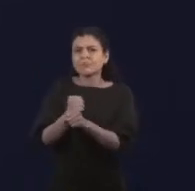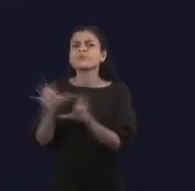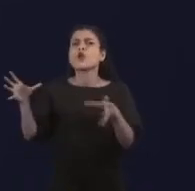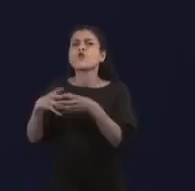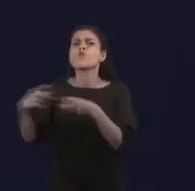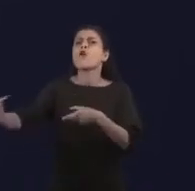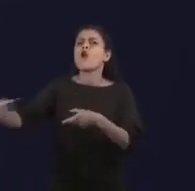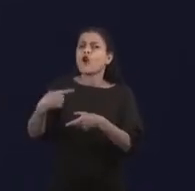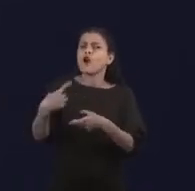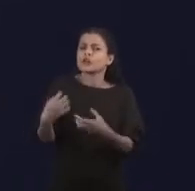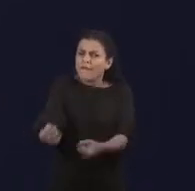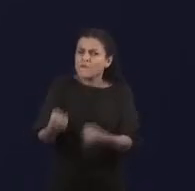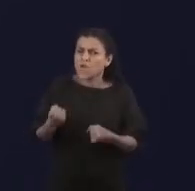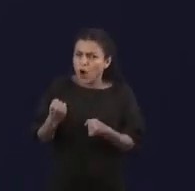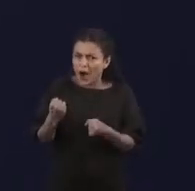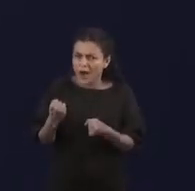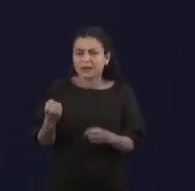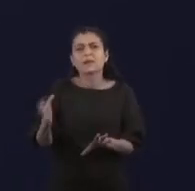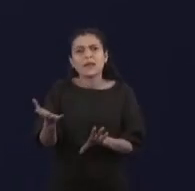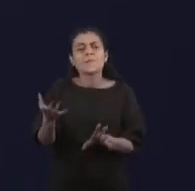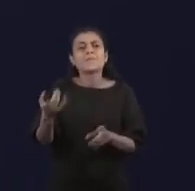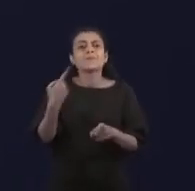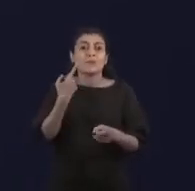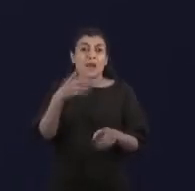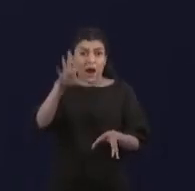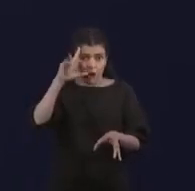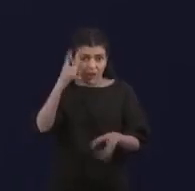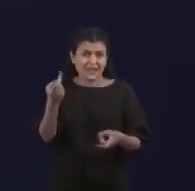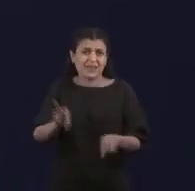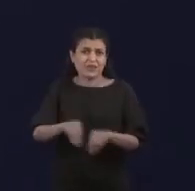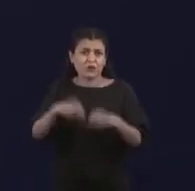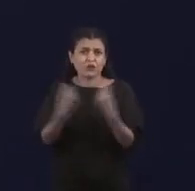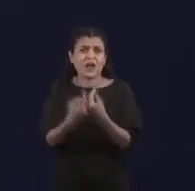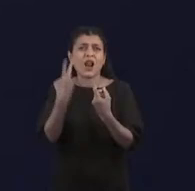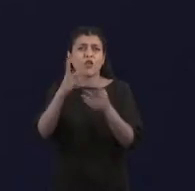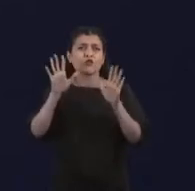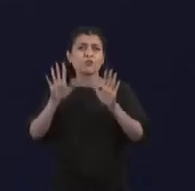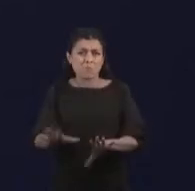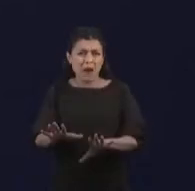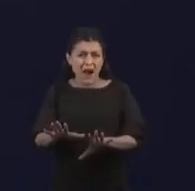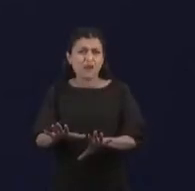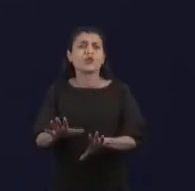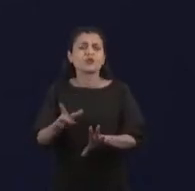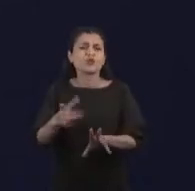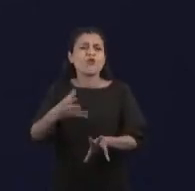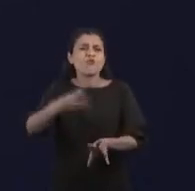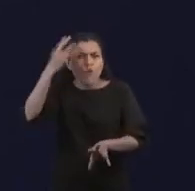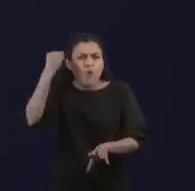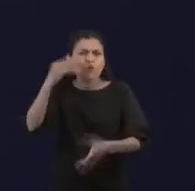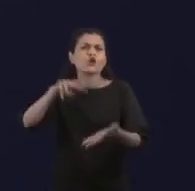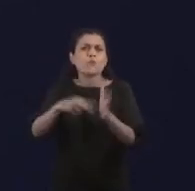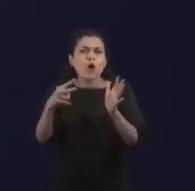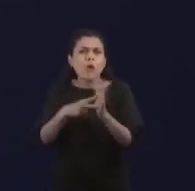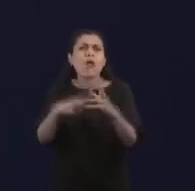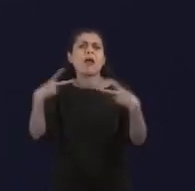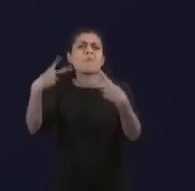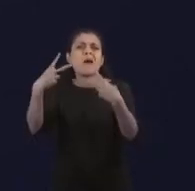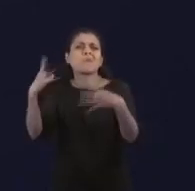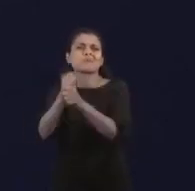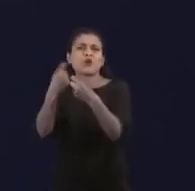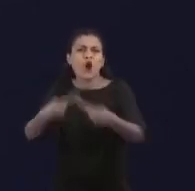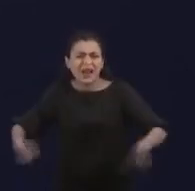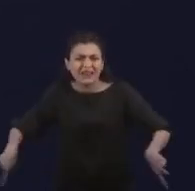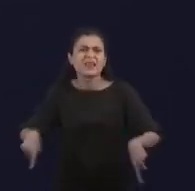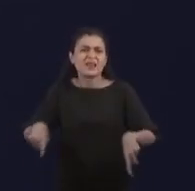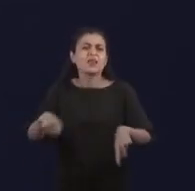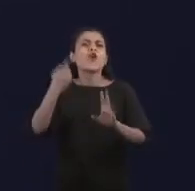a aceptar cambios. Les recuerdo 2 paros generales, decenas de paros o complicaciones con el transporte, un